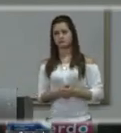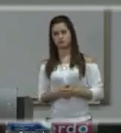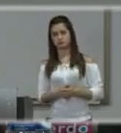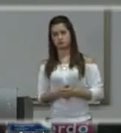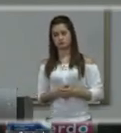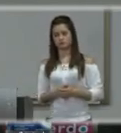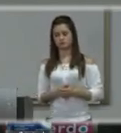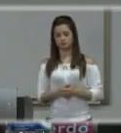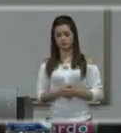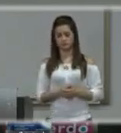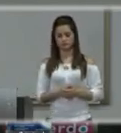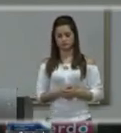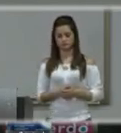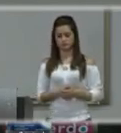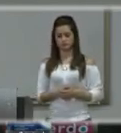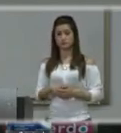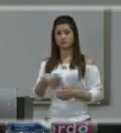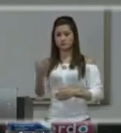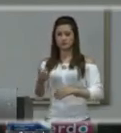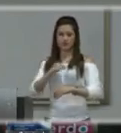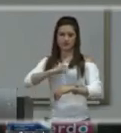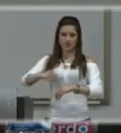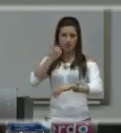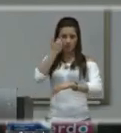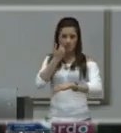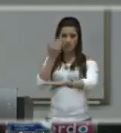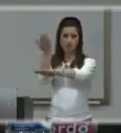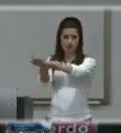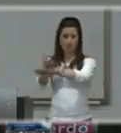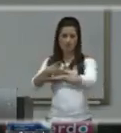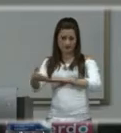También enviamos unos derechos de petición, de los que hablaré más adelante.